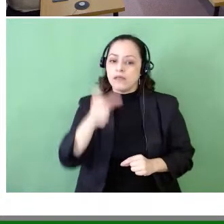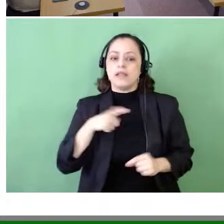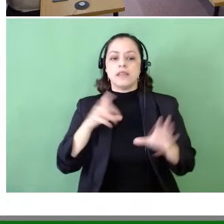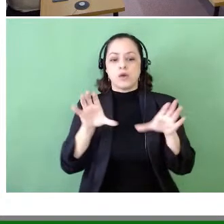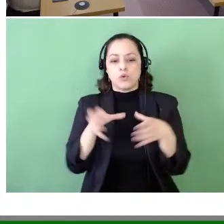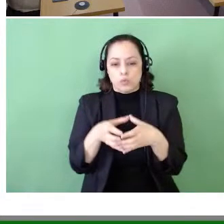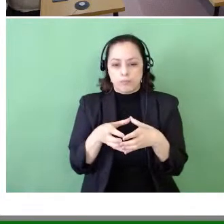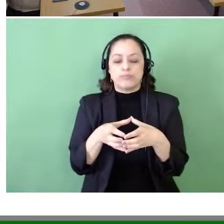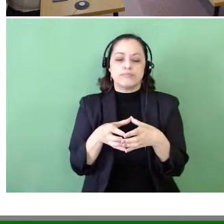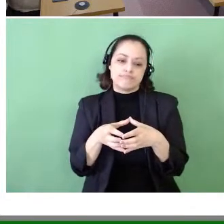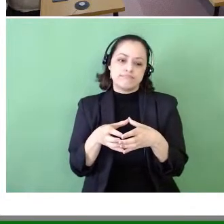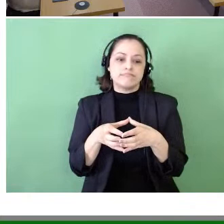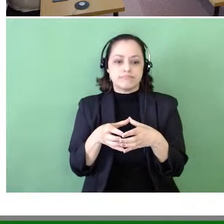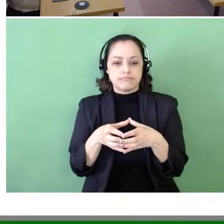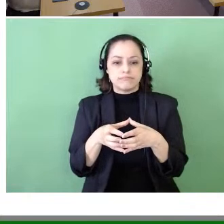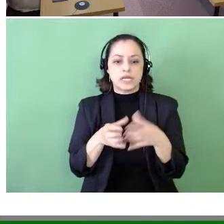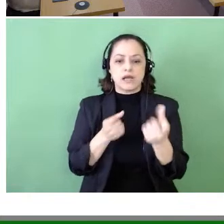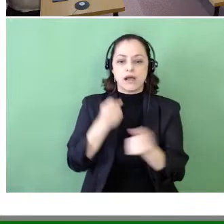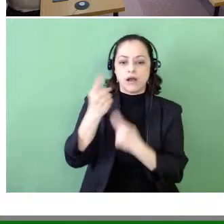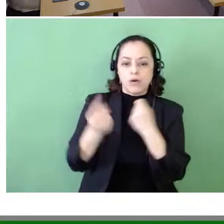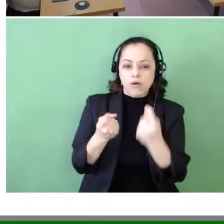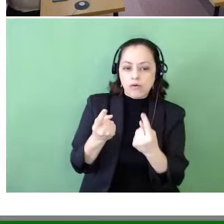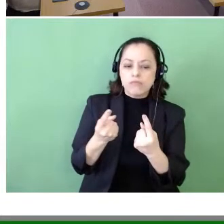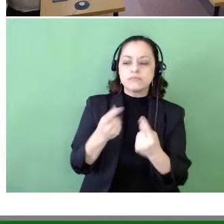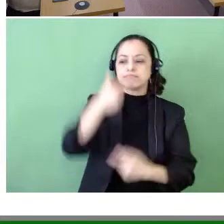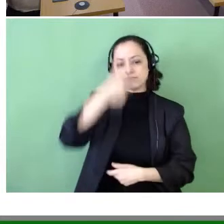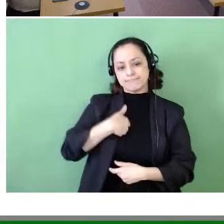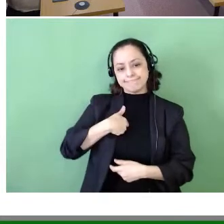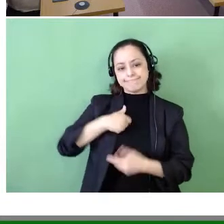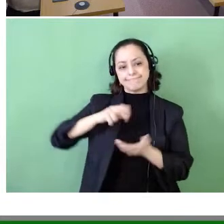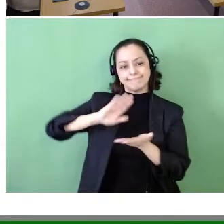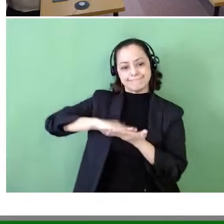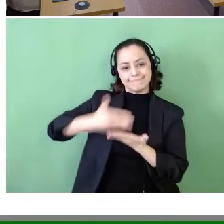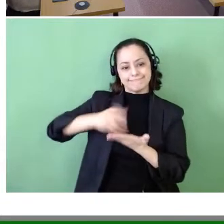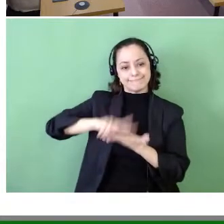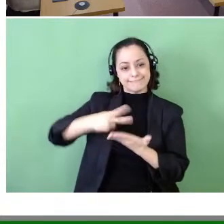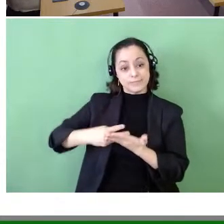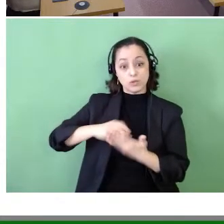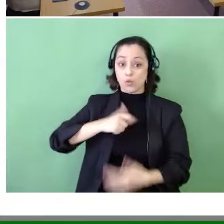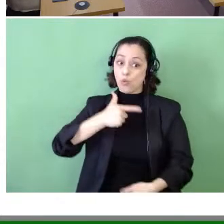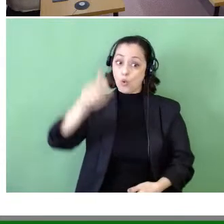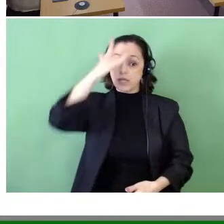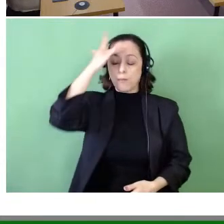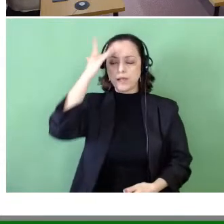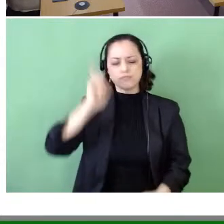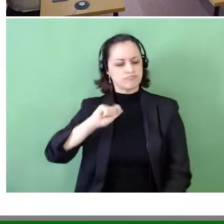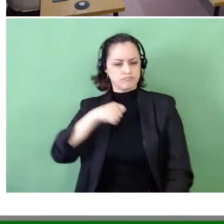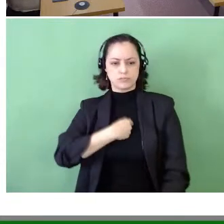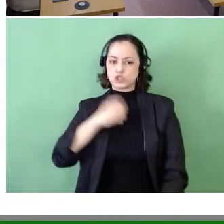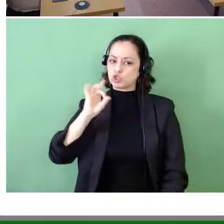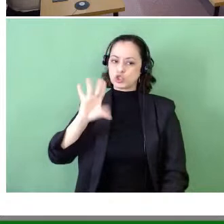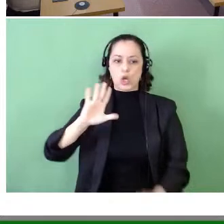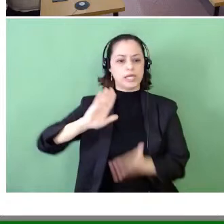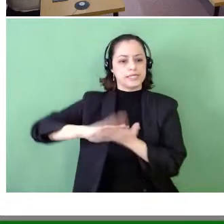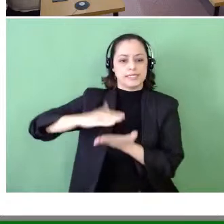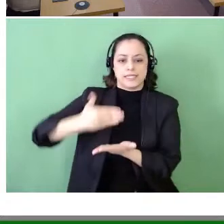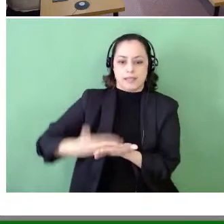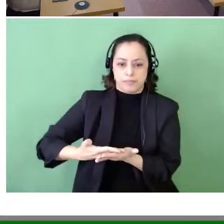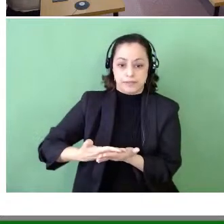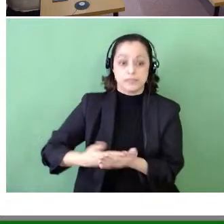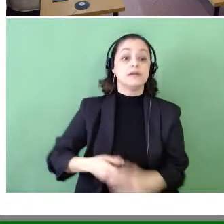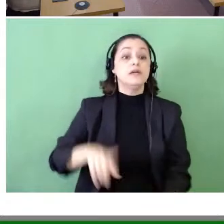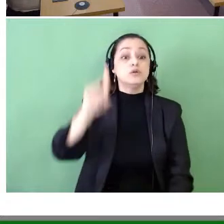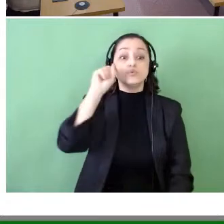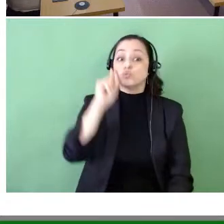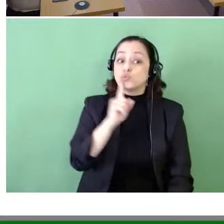hay unos que dicen que son intérpretes y traductores, otros que son solo intérpretes, y los dos participantes sordos trabajan